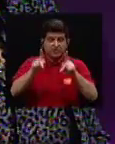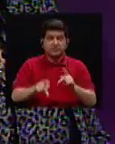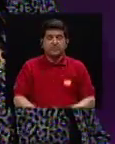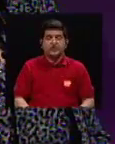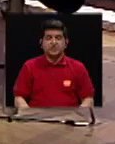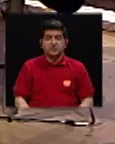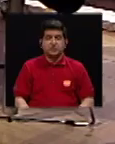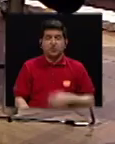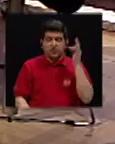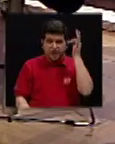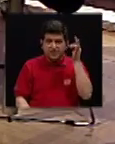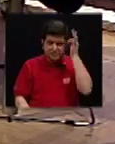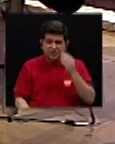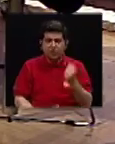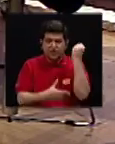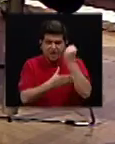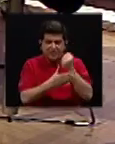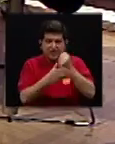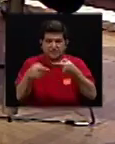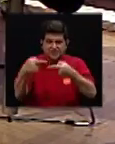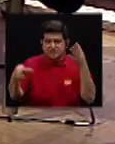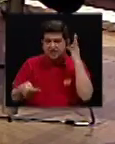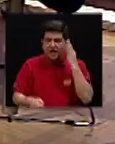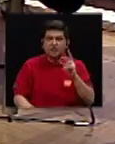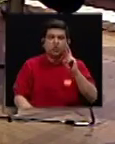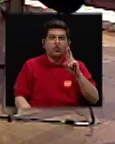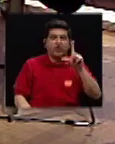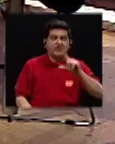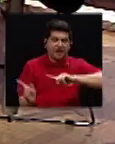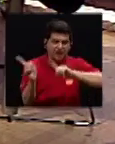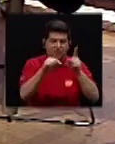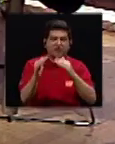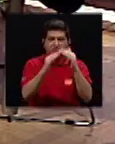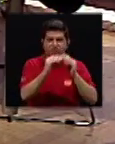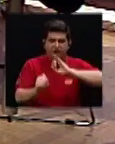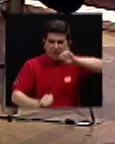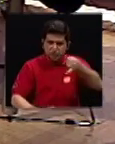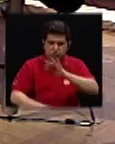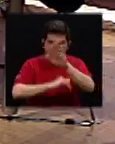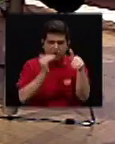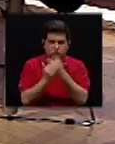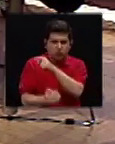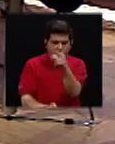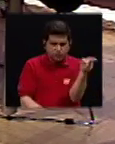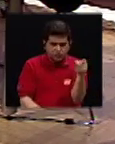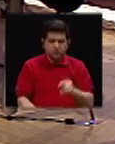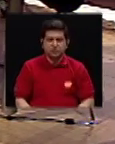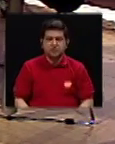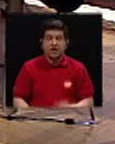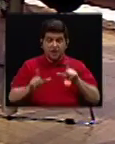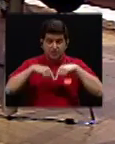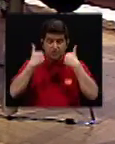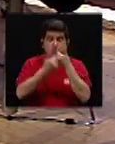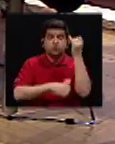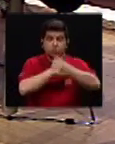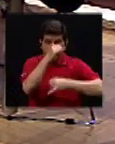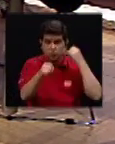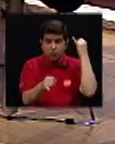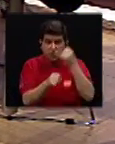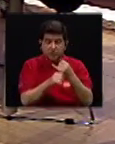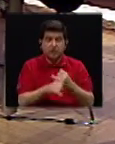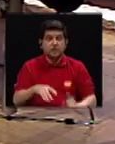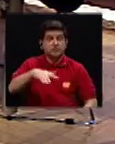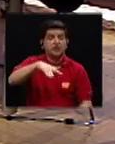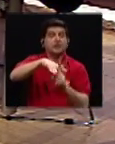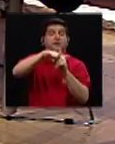femicidio Rita Laura que estuvo ahí en Ciudad Juárez todas ustedes y todo un movimiento internacional visibilizó lo